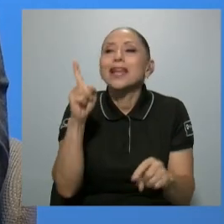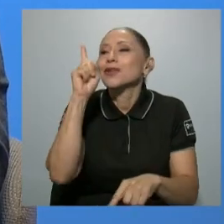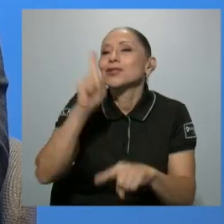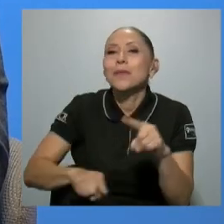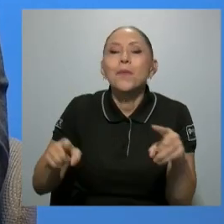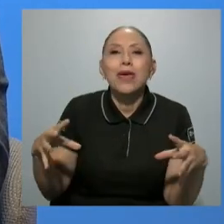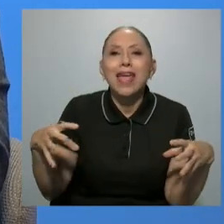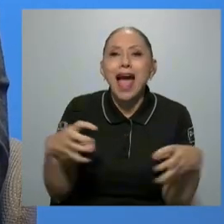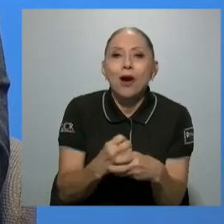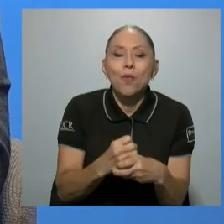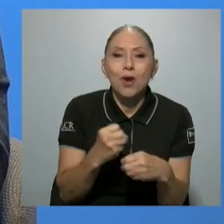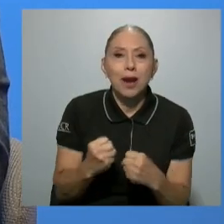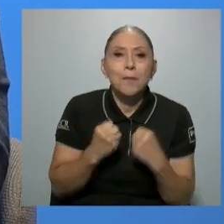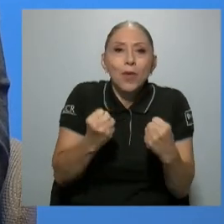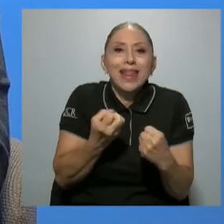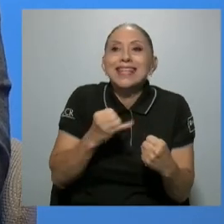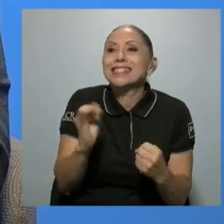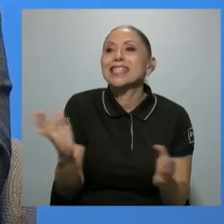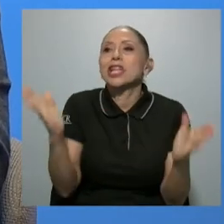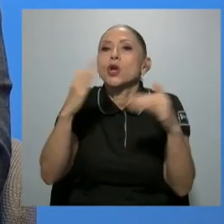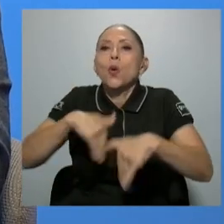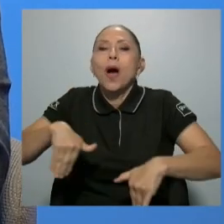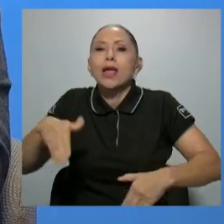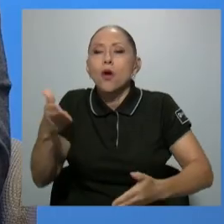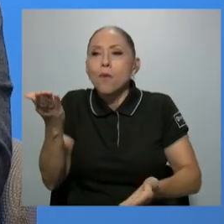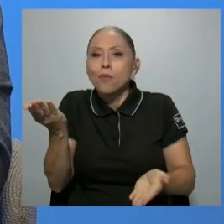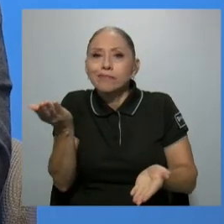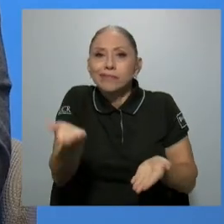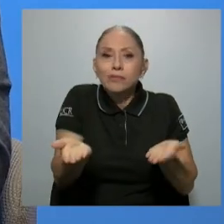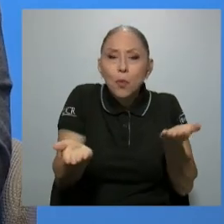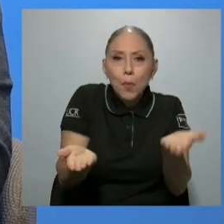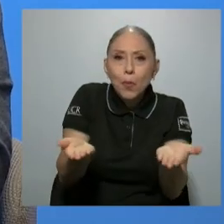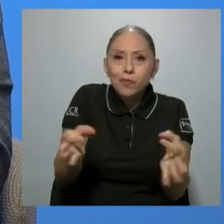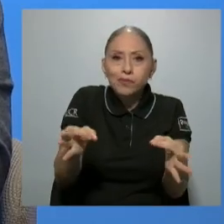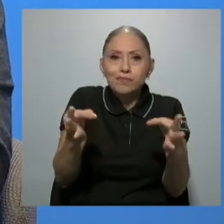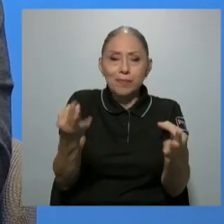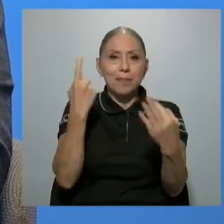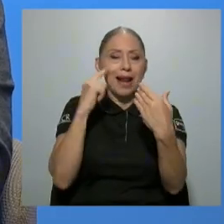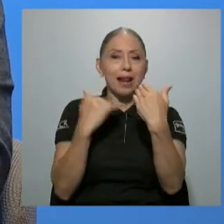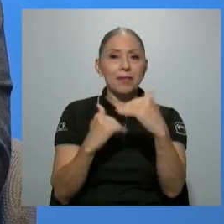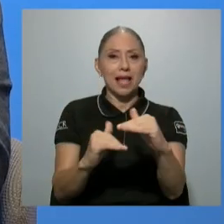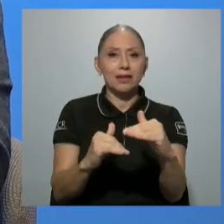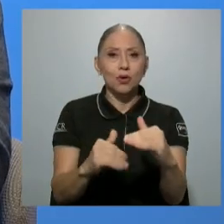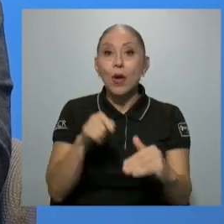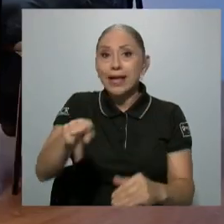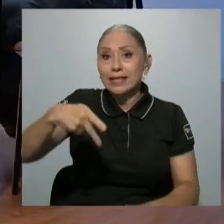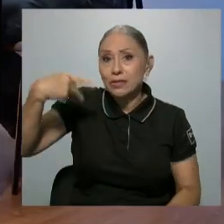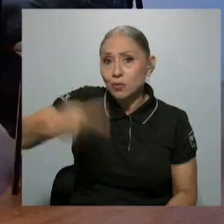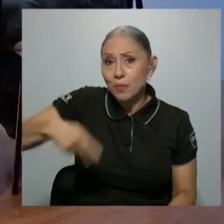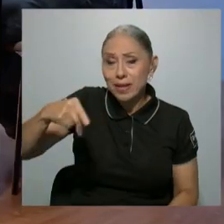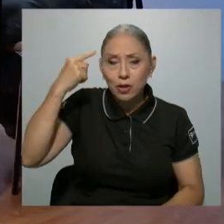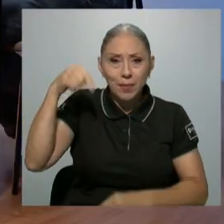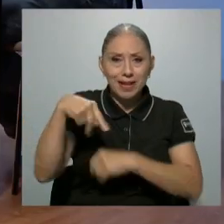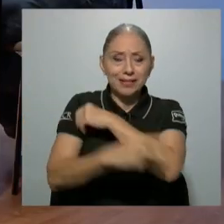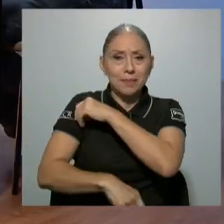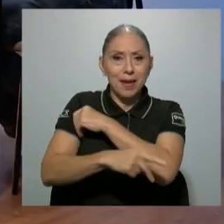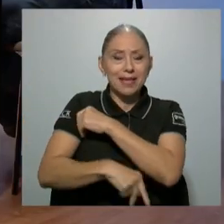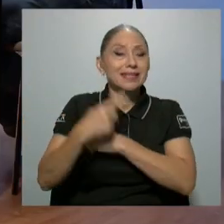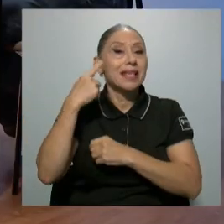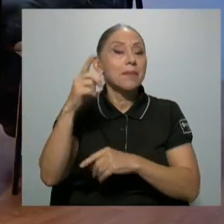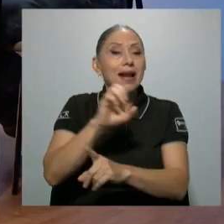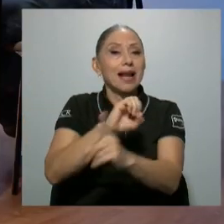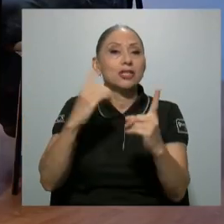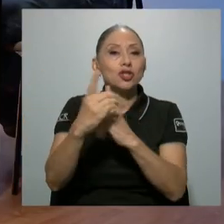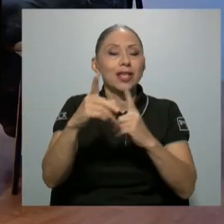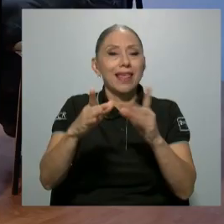tener un contrapeso suficientemente fuerte y suficientemente transparente que lo limite. Y ese es un peligro muy grande para este país y para la sociedad en